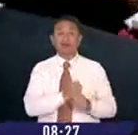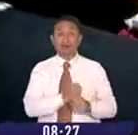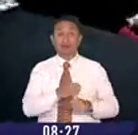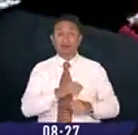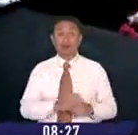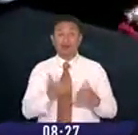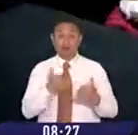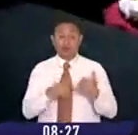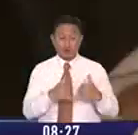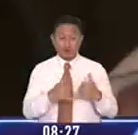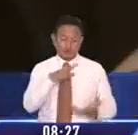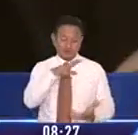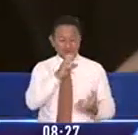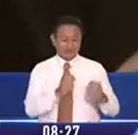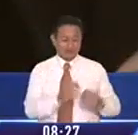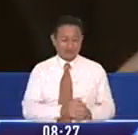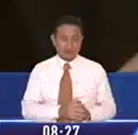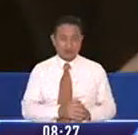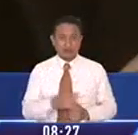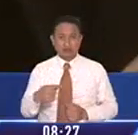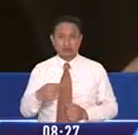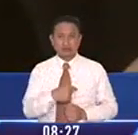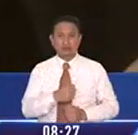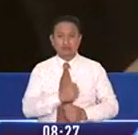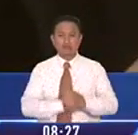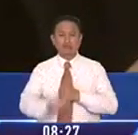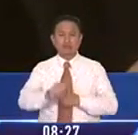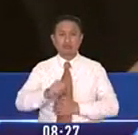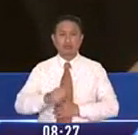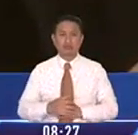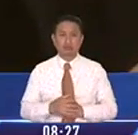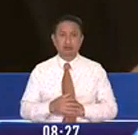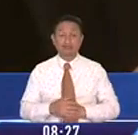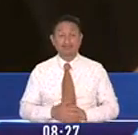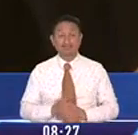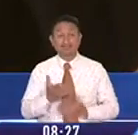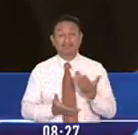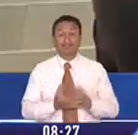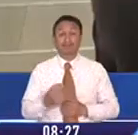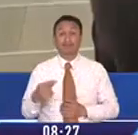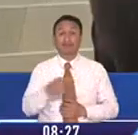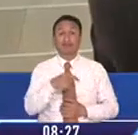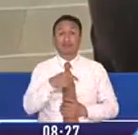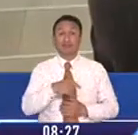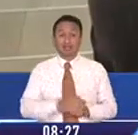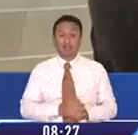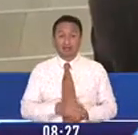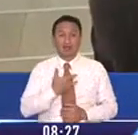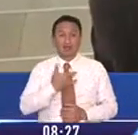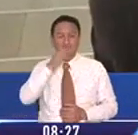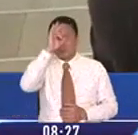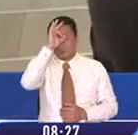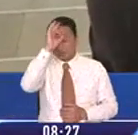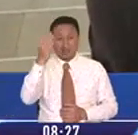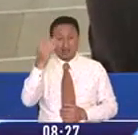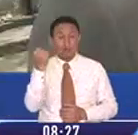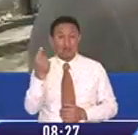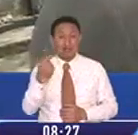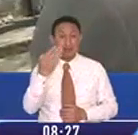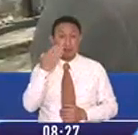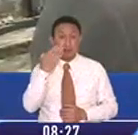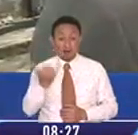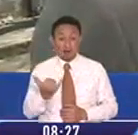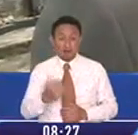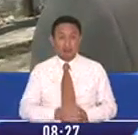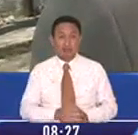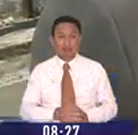jugando con muñecas, está a días de traer a este mundo un niño capaz que en medio de su inocencia no se da cuenta que va a ser mamá. El